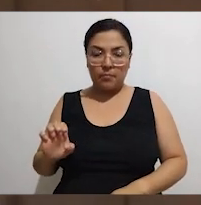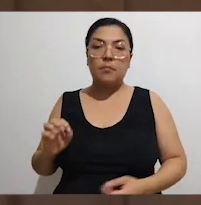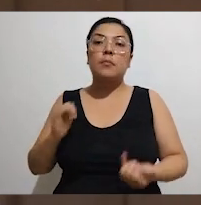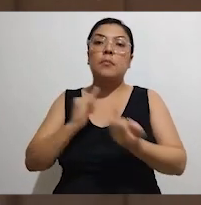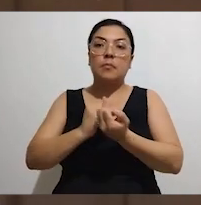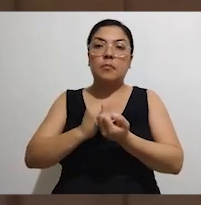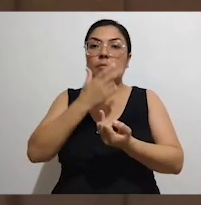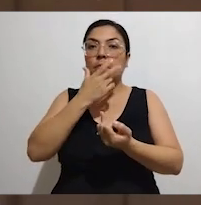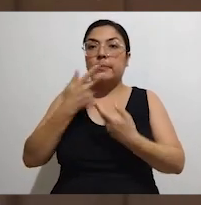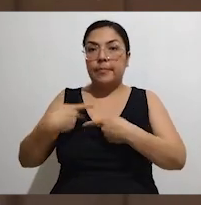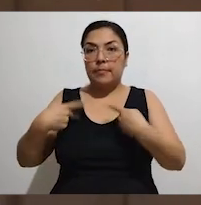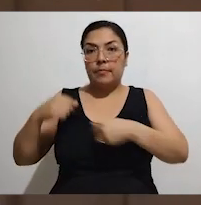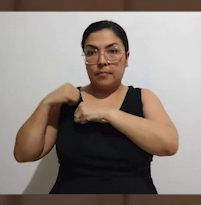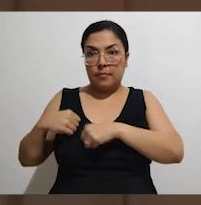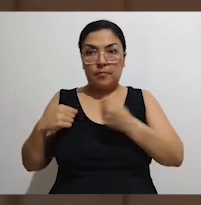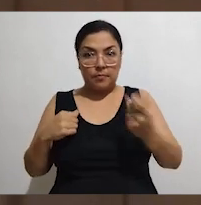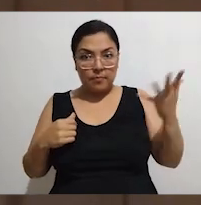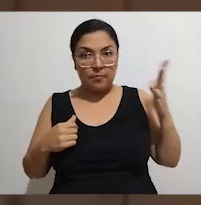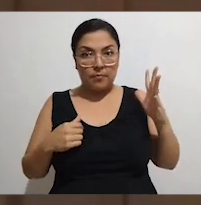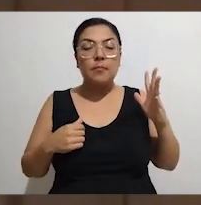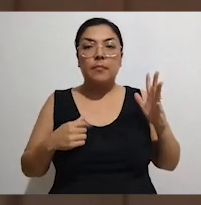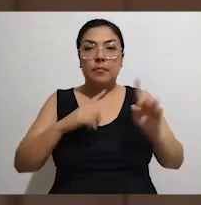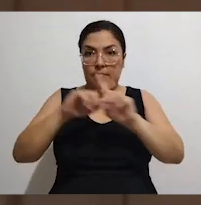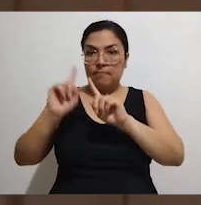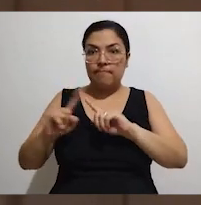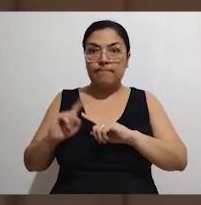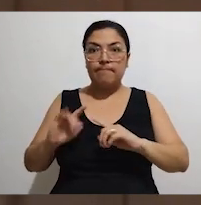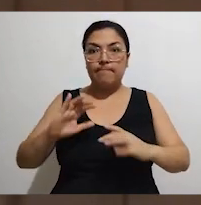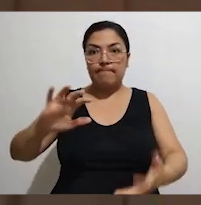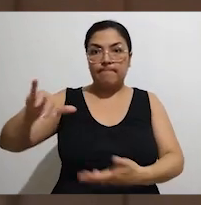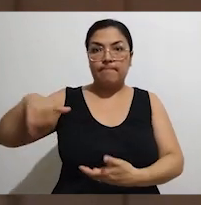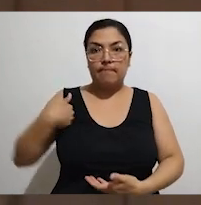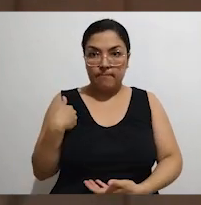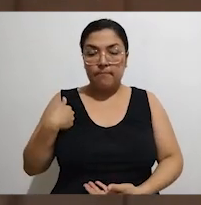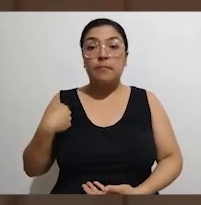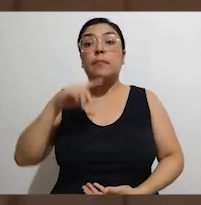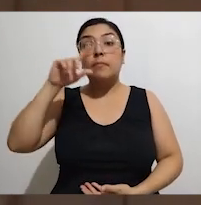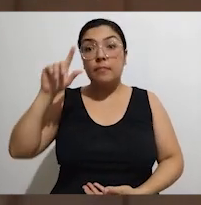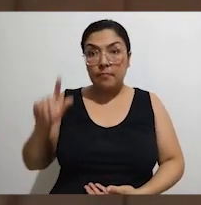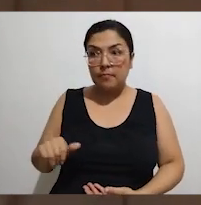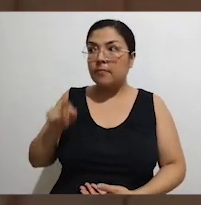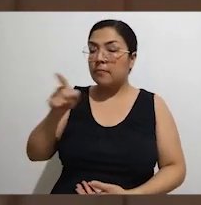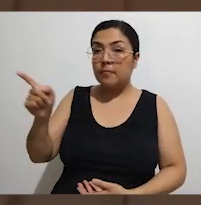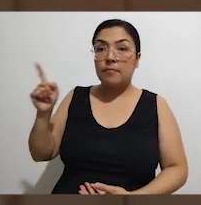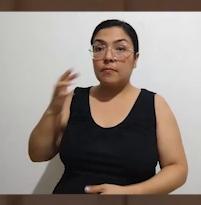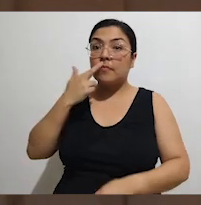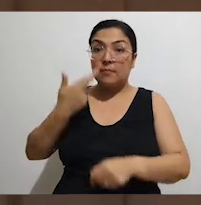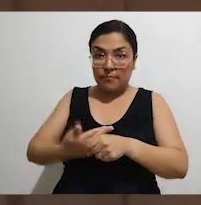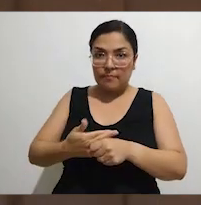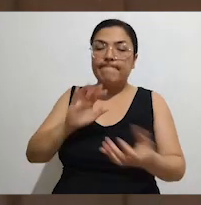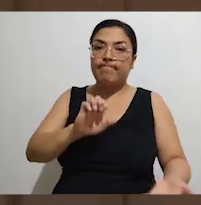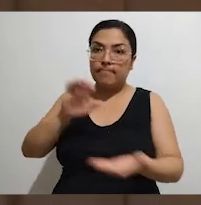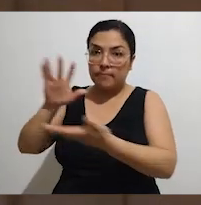y entregados a nuestros comités municipales y distritales, mismos que procedieron a resguardar toda la